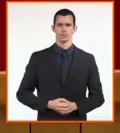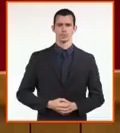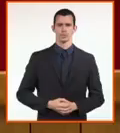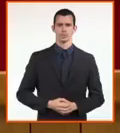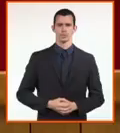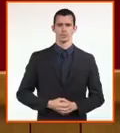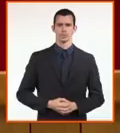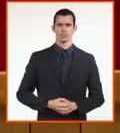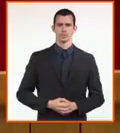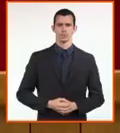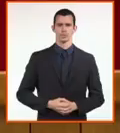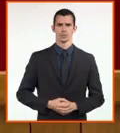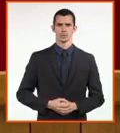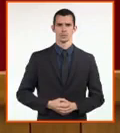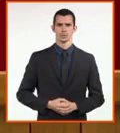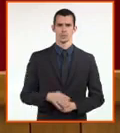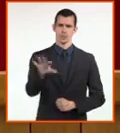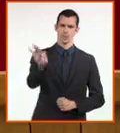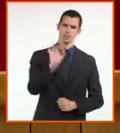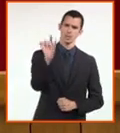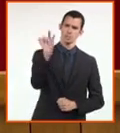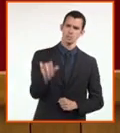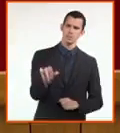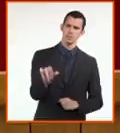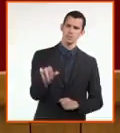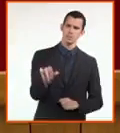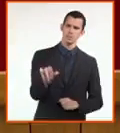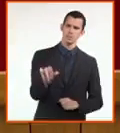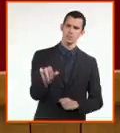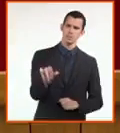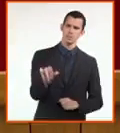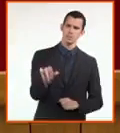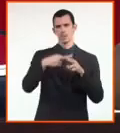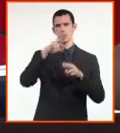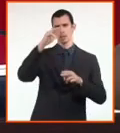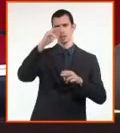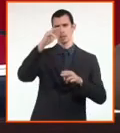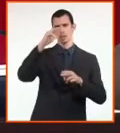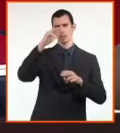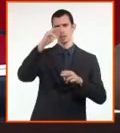Especialmente invitados, el comandante de la revolución, Ramiro Valdés Menéndez.